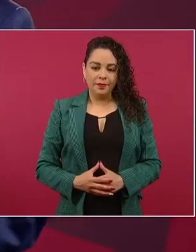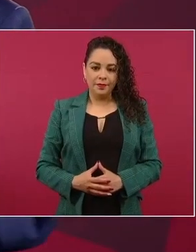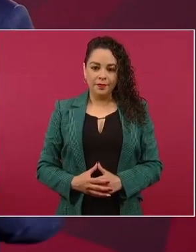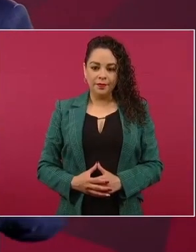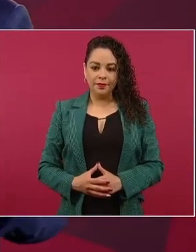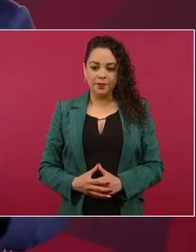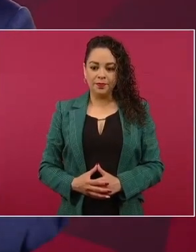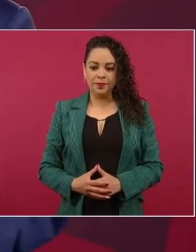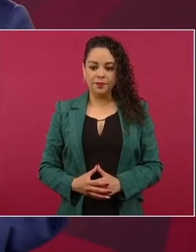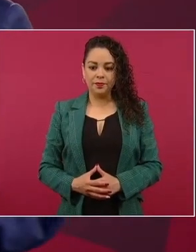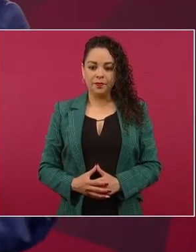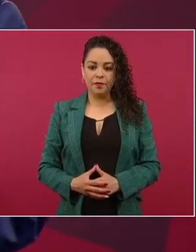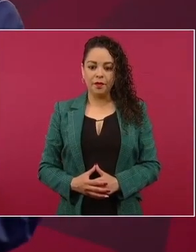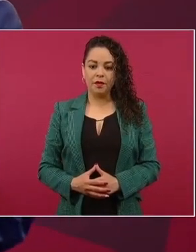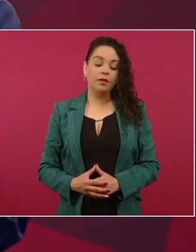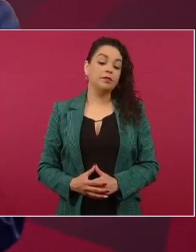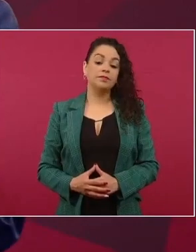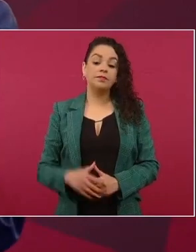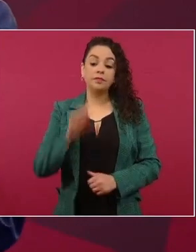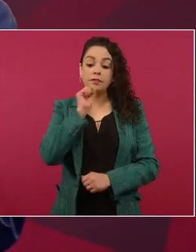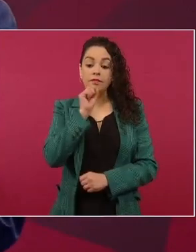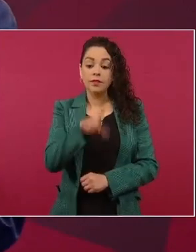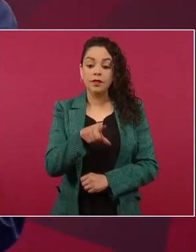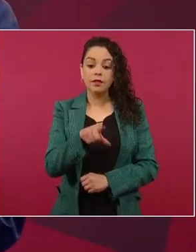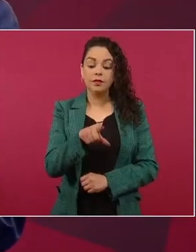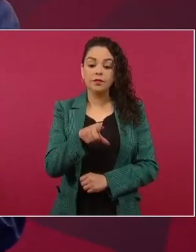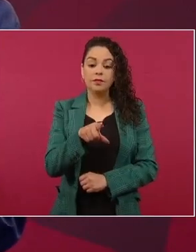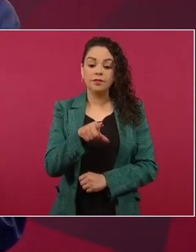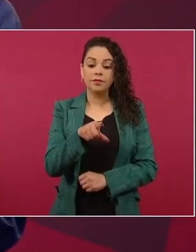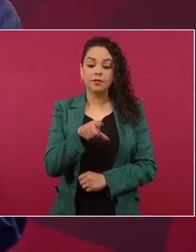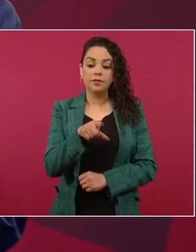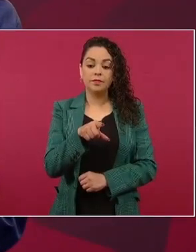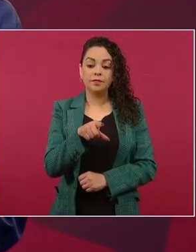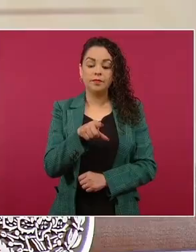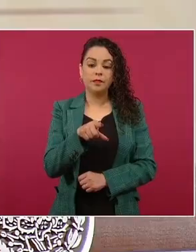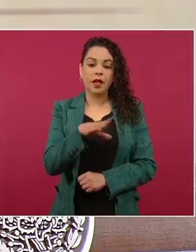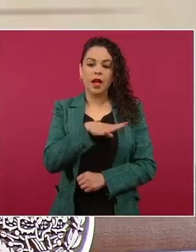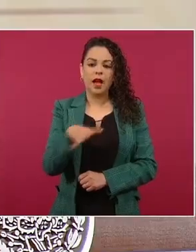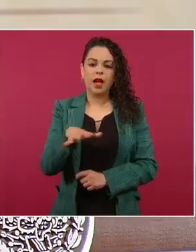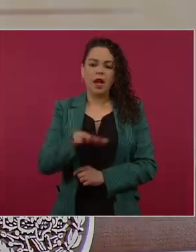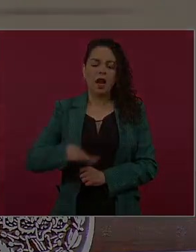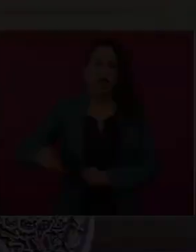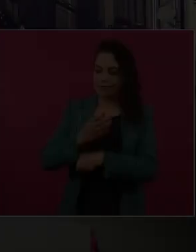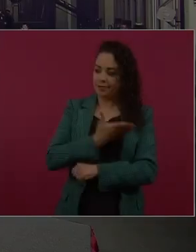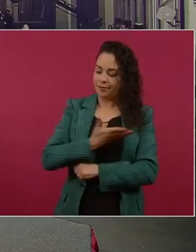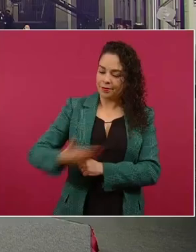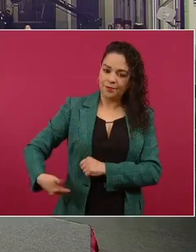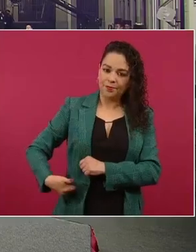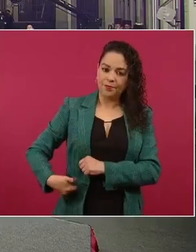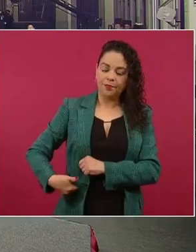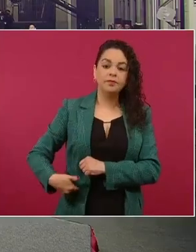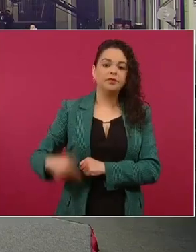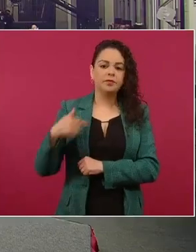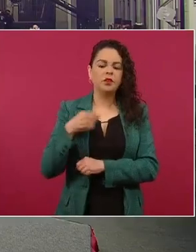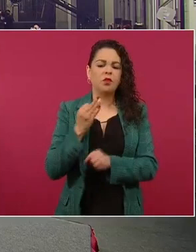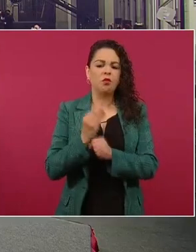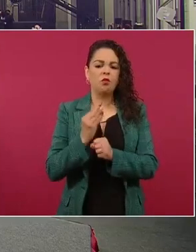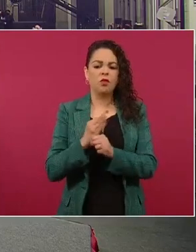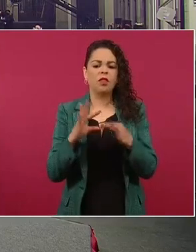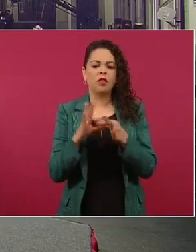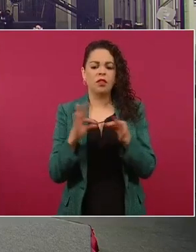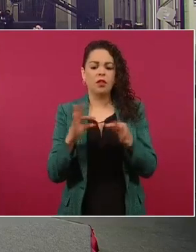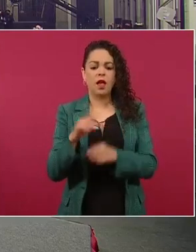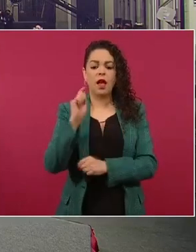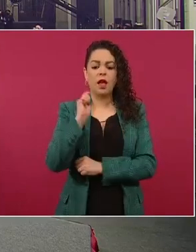Y va a haber una exposición en general. Hoy informaremos sobre el